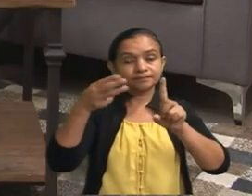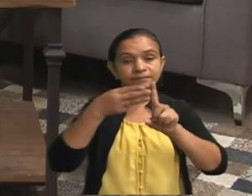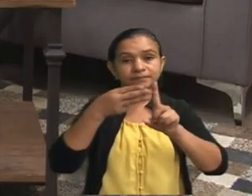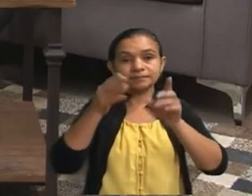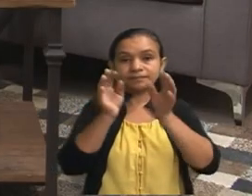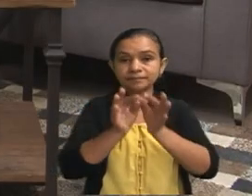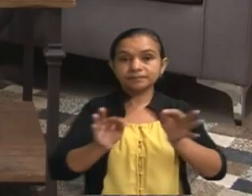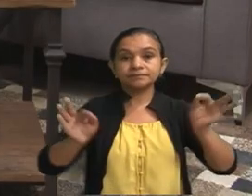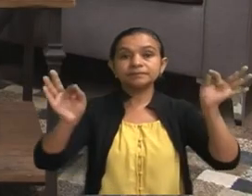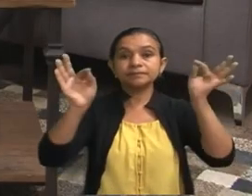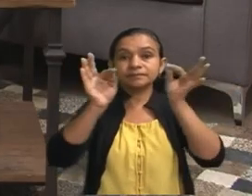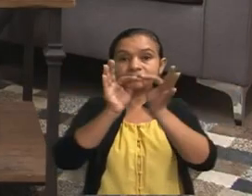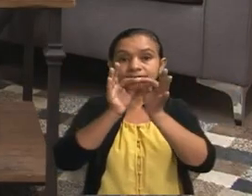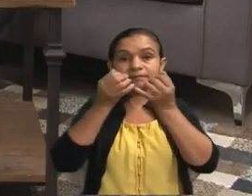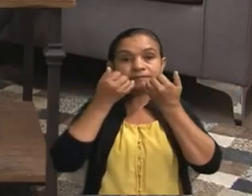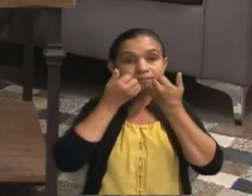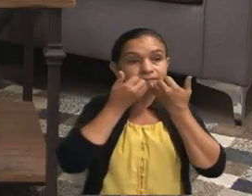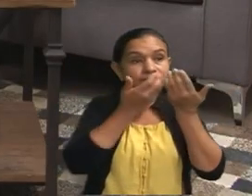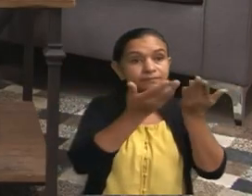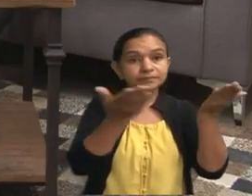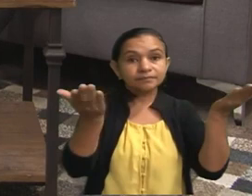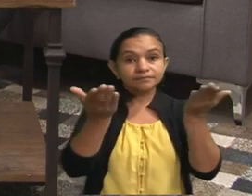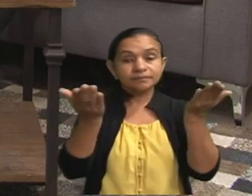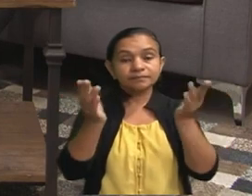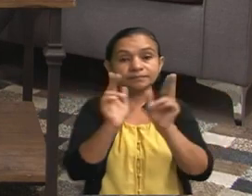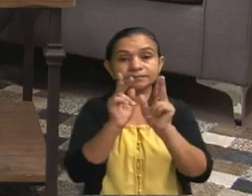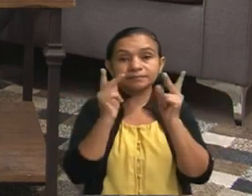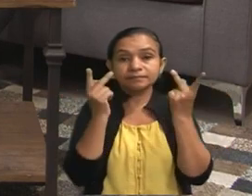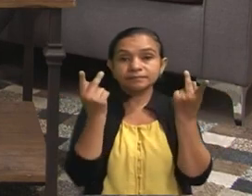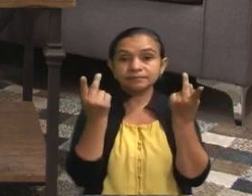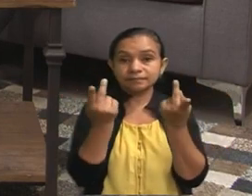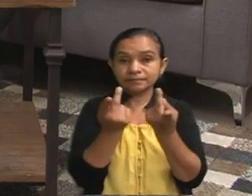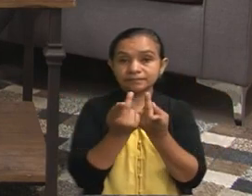más importante y que nuestra población